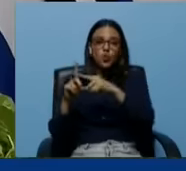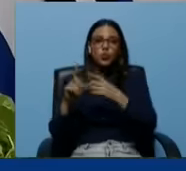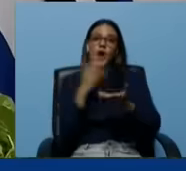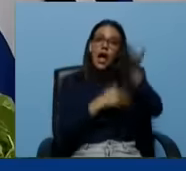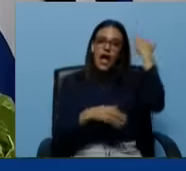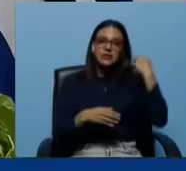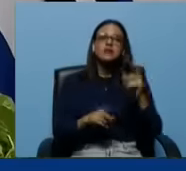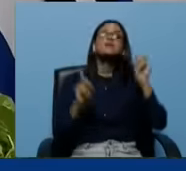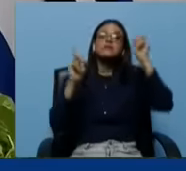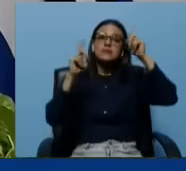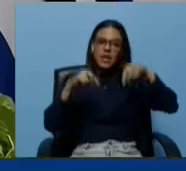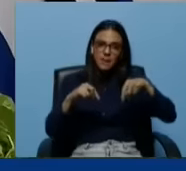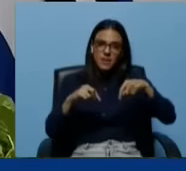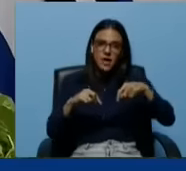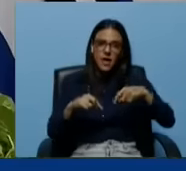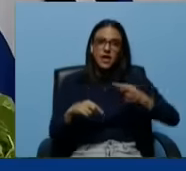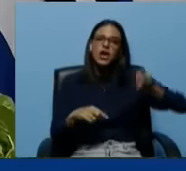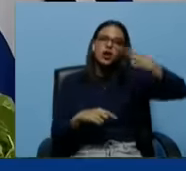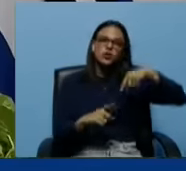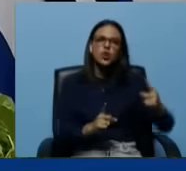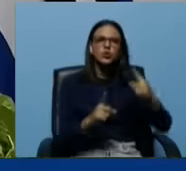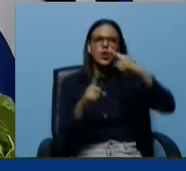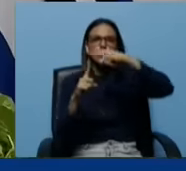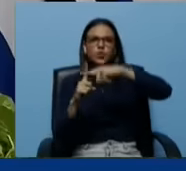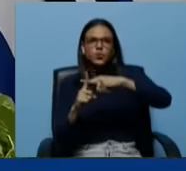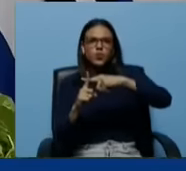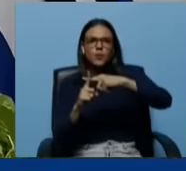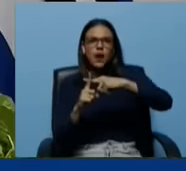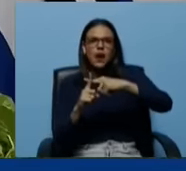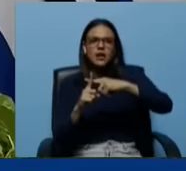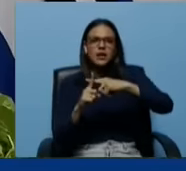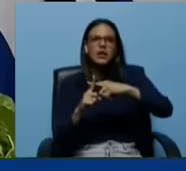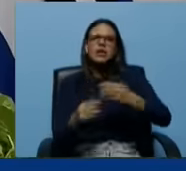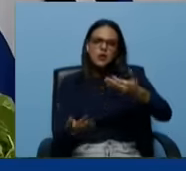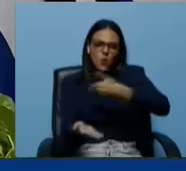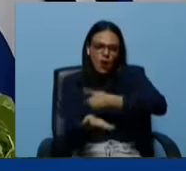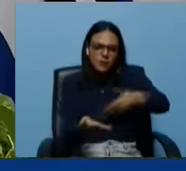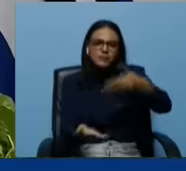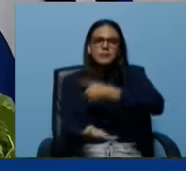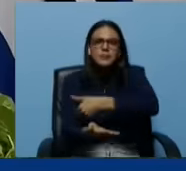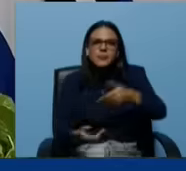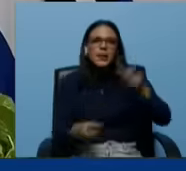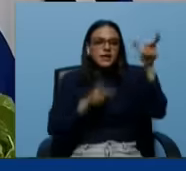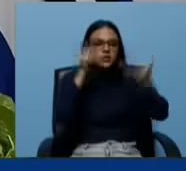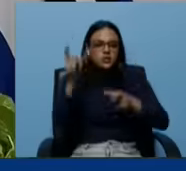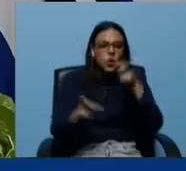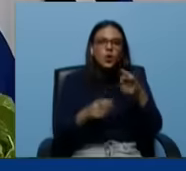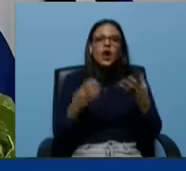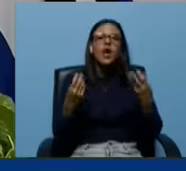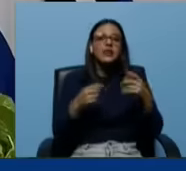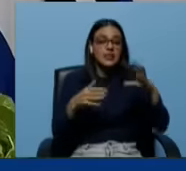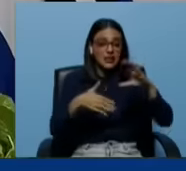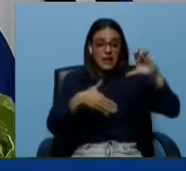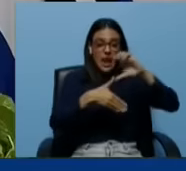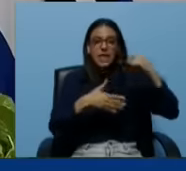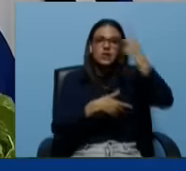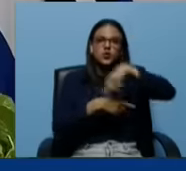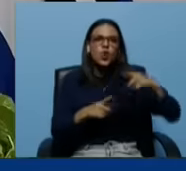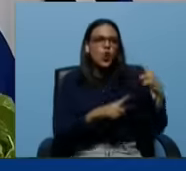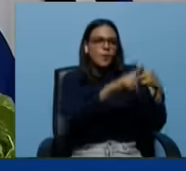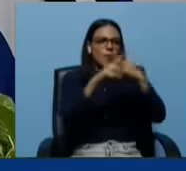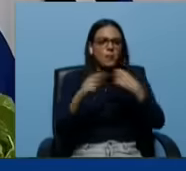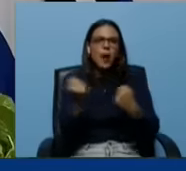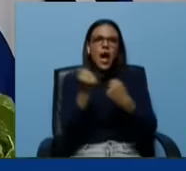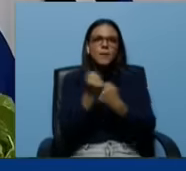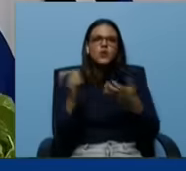también se van a sumar miles de combatientes latinoamericanos y caribeños a la defensa